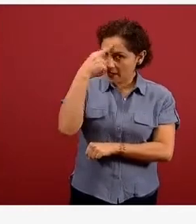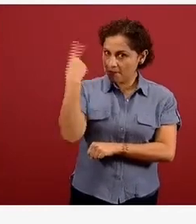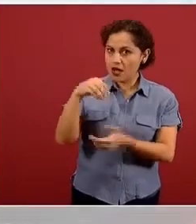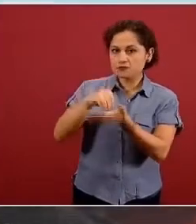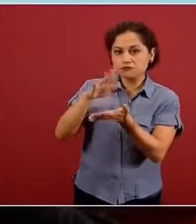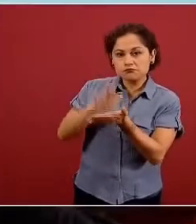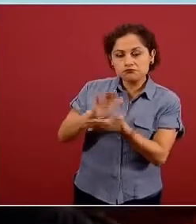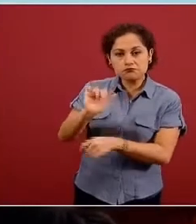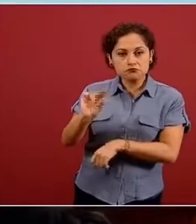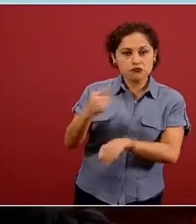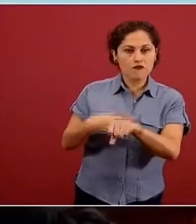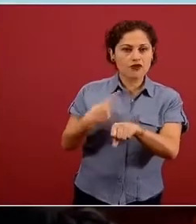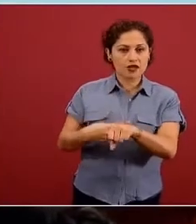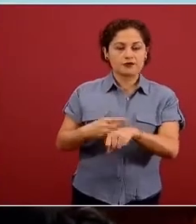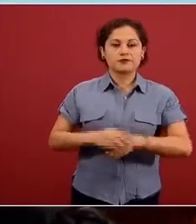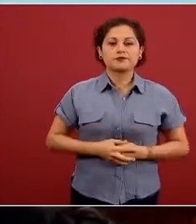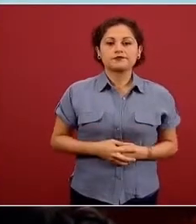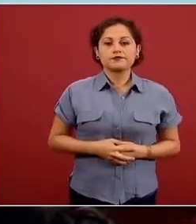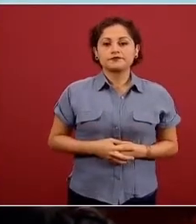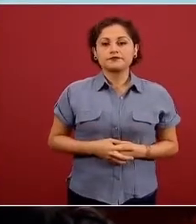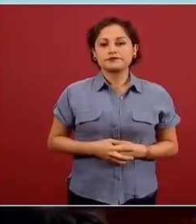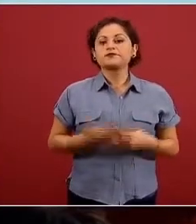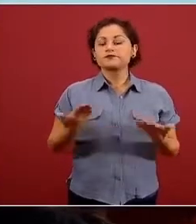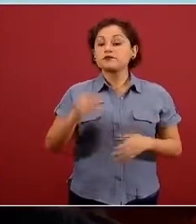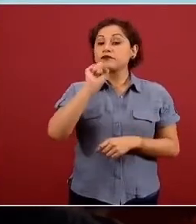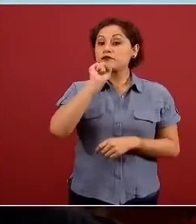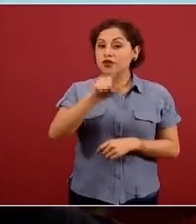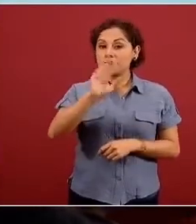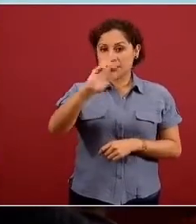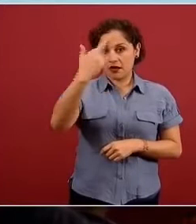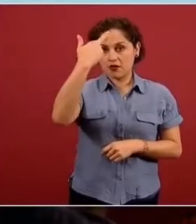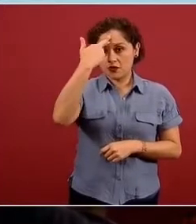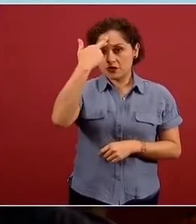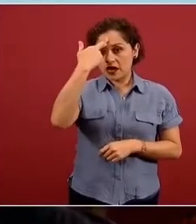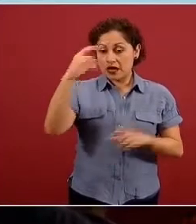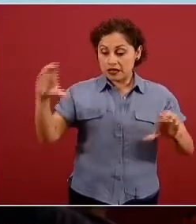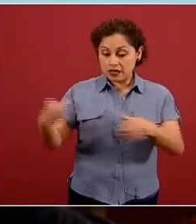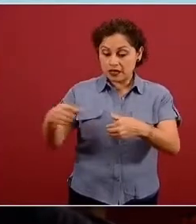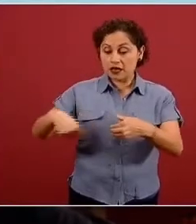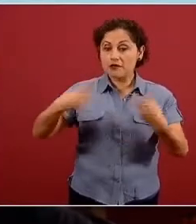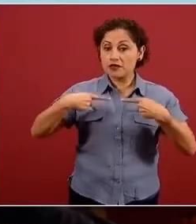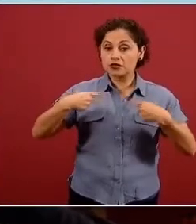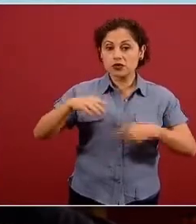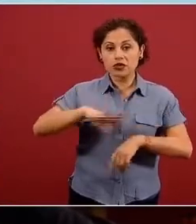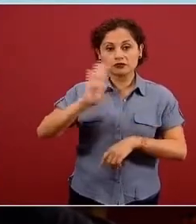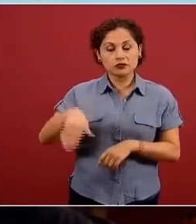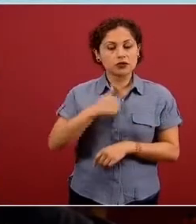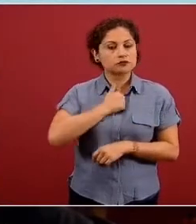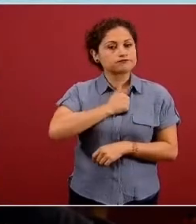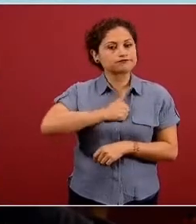confirmadas. Y recordarles que un pequeño número de personas que han perdido la vida, desafortunadamente esto